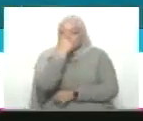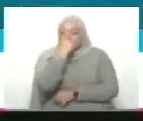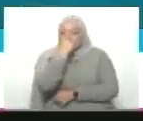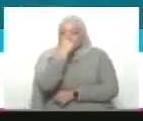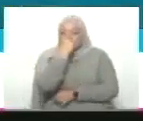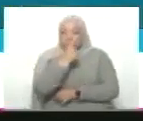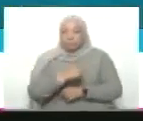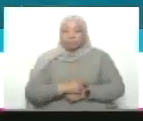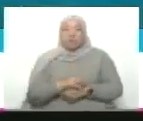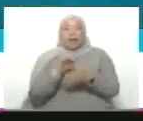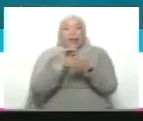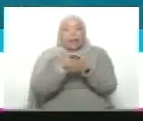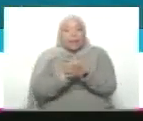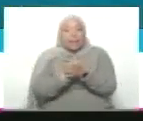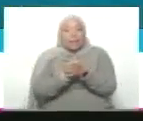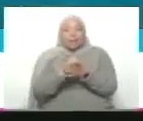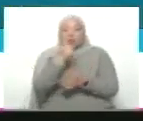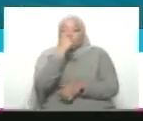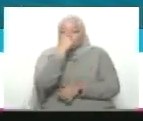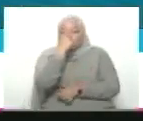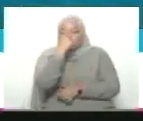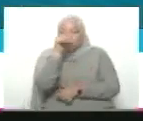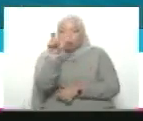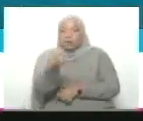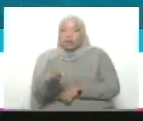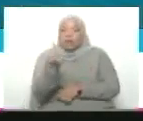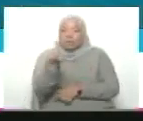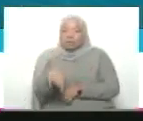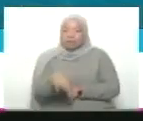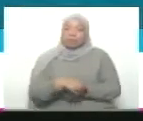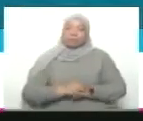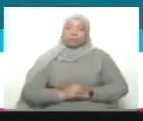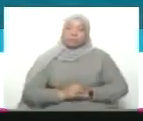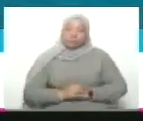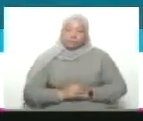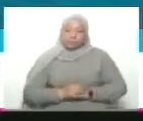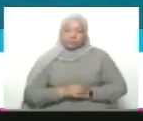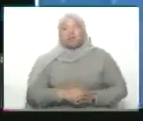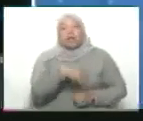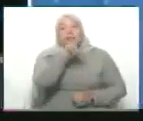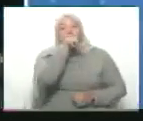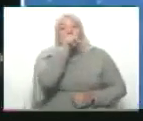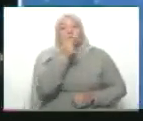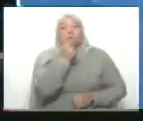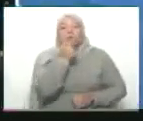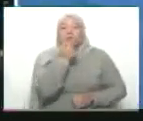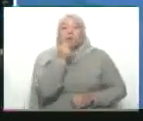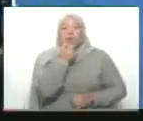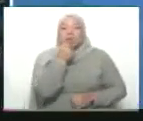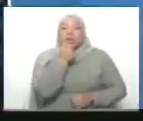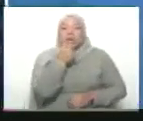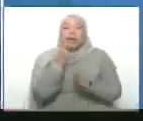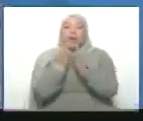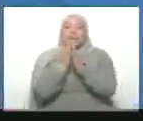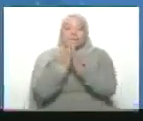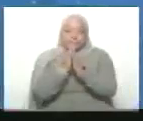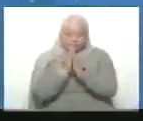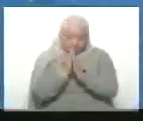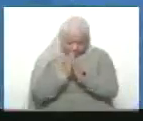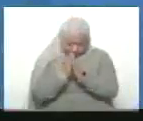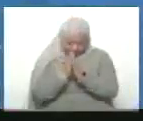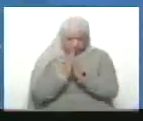Bueno, el amigo Shahzanghop Shrestha. Adelante, Shango. Namaste, Mr. President.